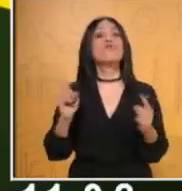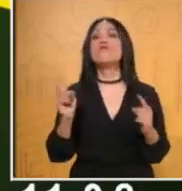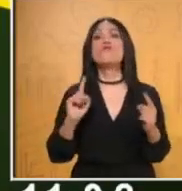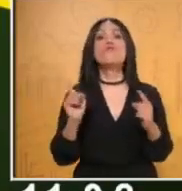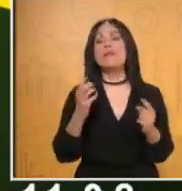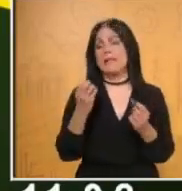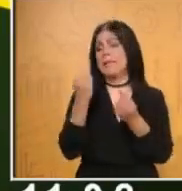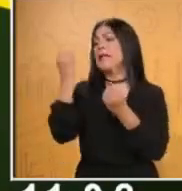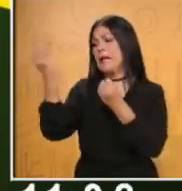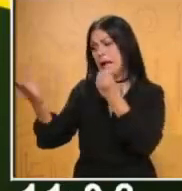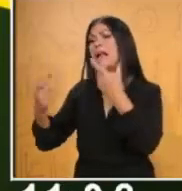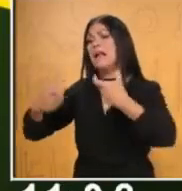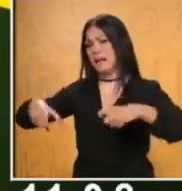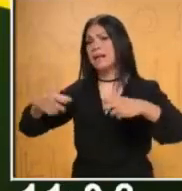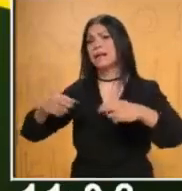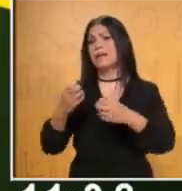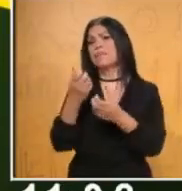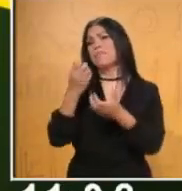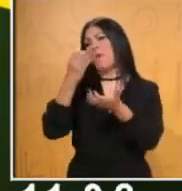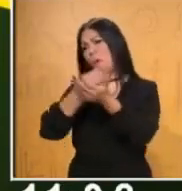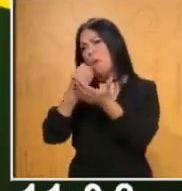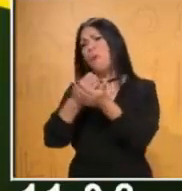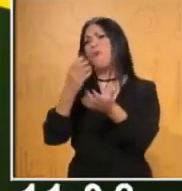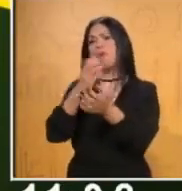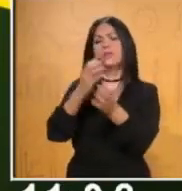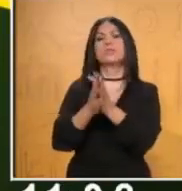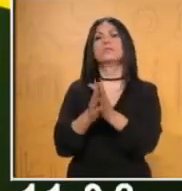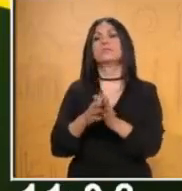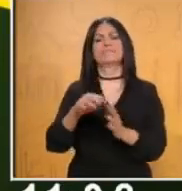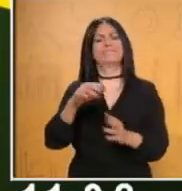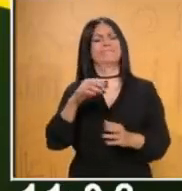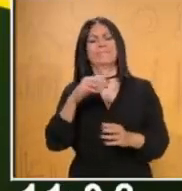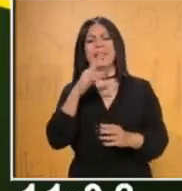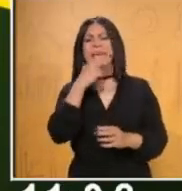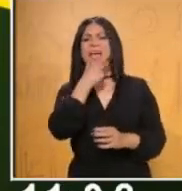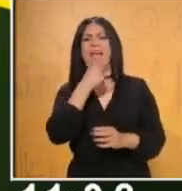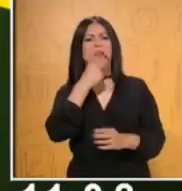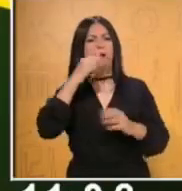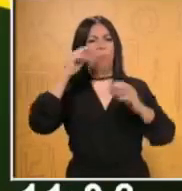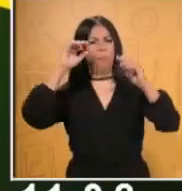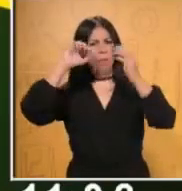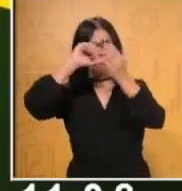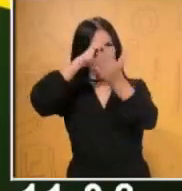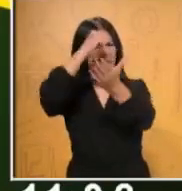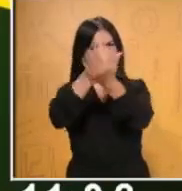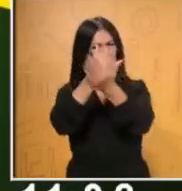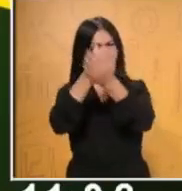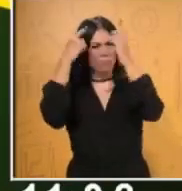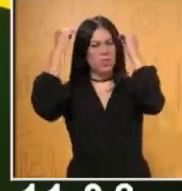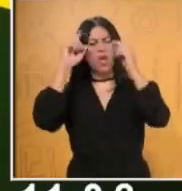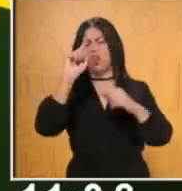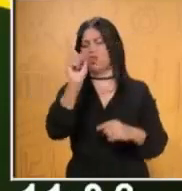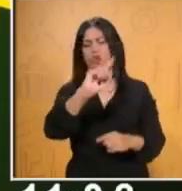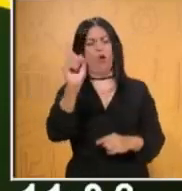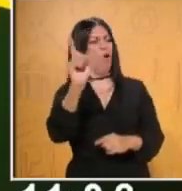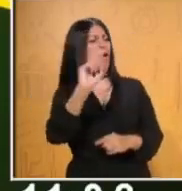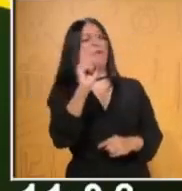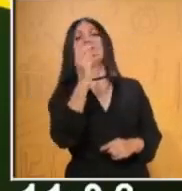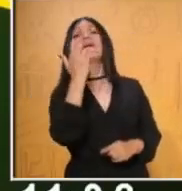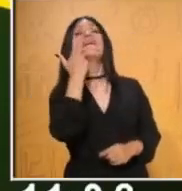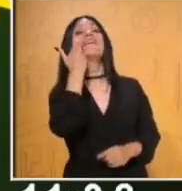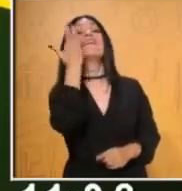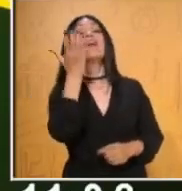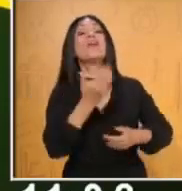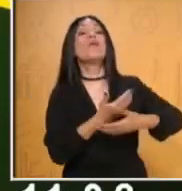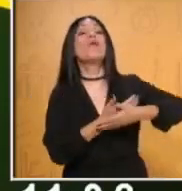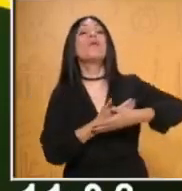hijo, exigió el desaliñado enano. Pero tanto rogó y suplicó la mujer que conmovió al enano.